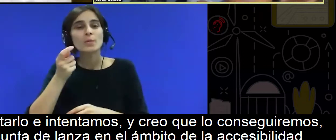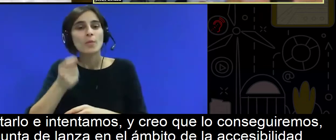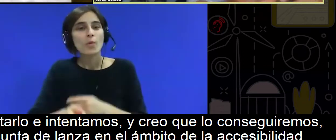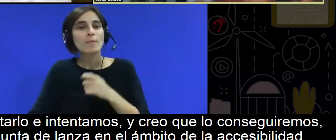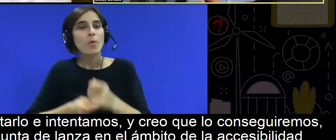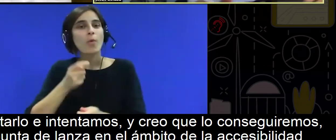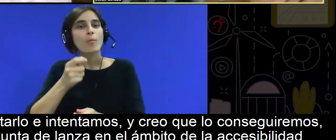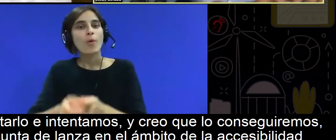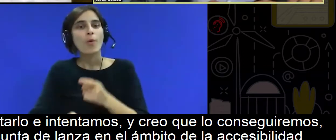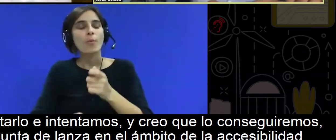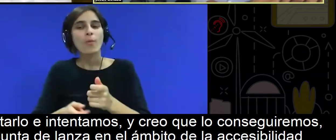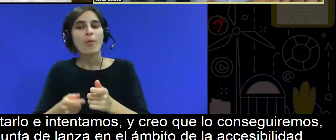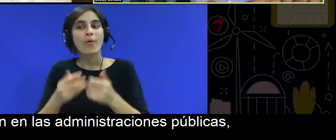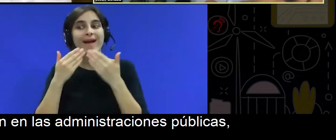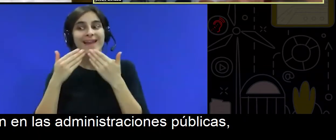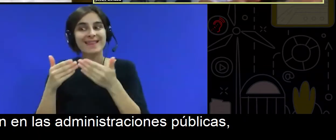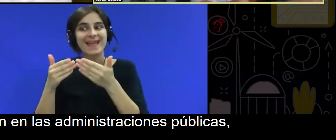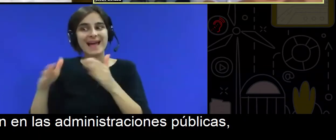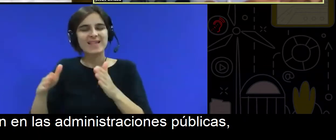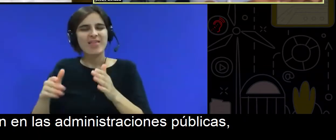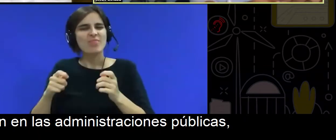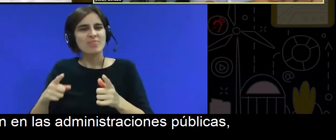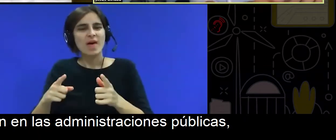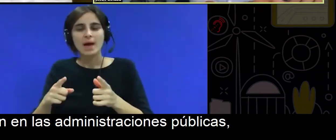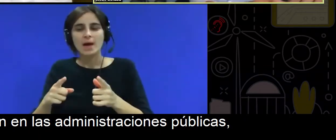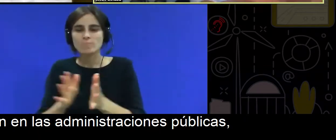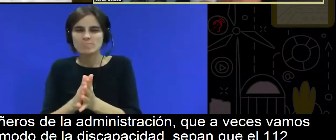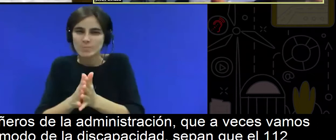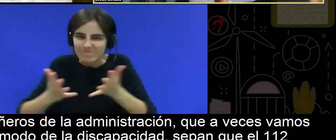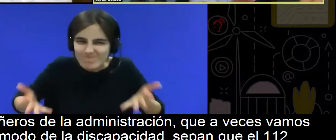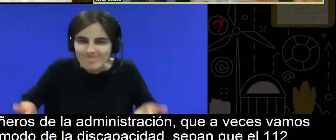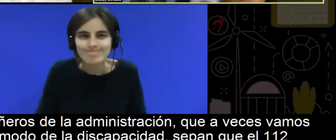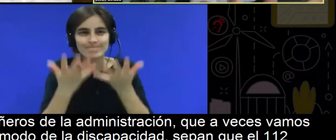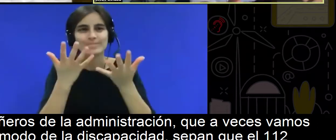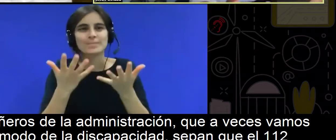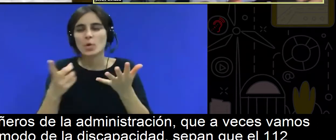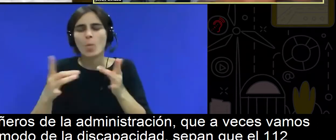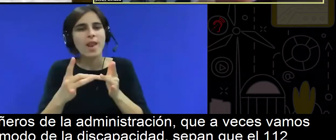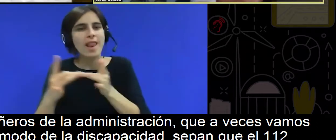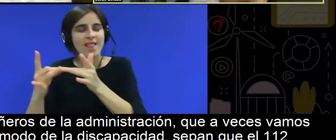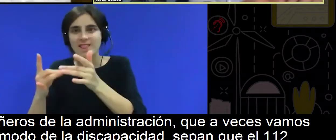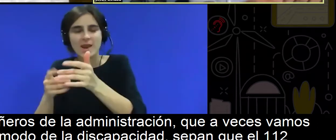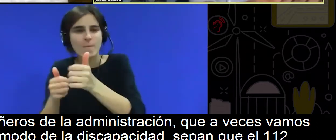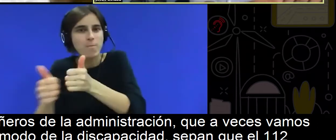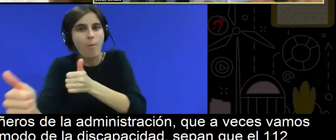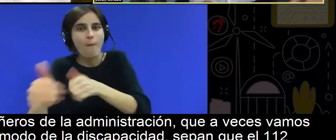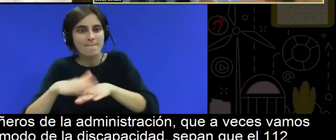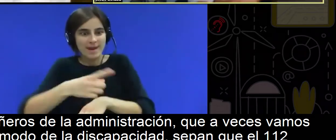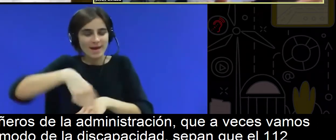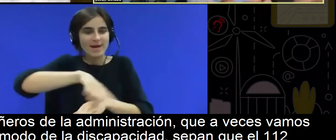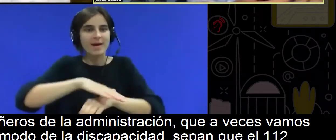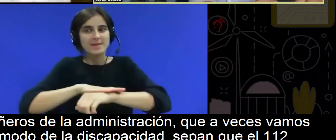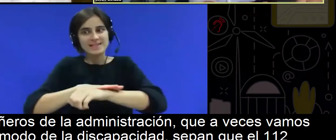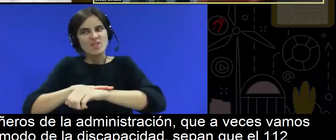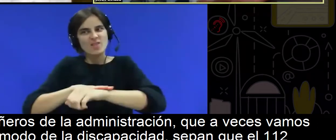pues una punta de lanza en el ámbito de la accesibilidad también en las administraciones públicas, ¿no? Y que estos compañeros y compañeras de la administración, que a veces vamos y ya está aquí el